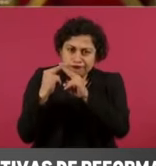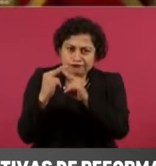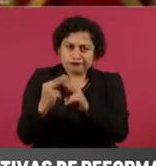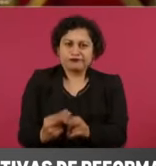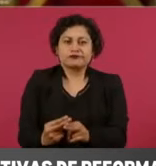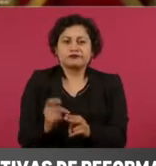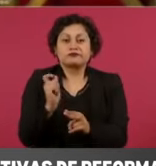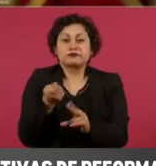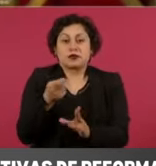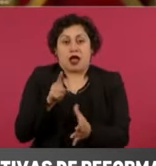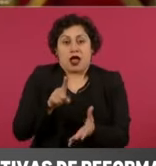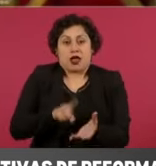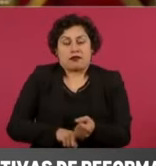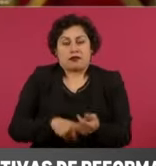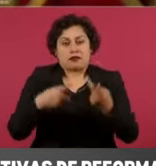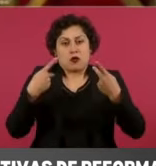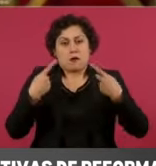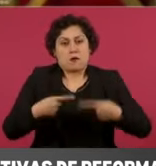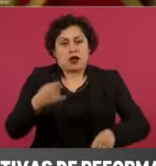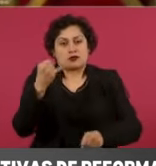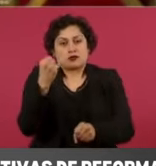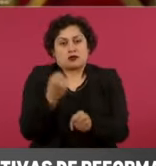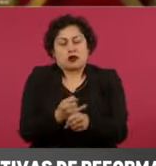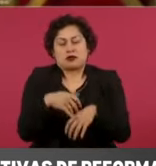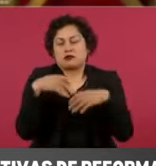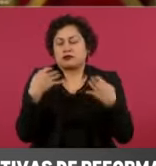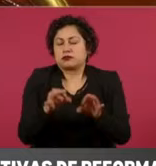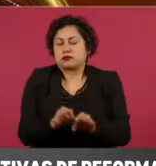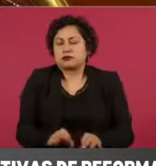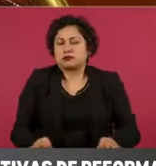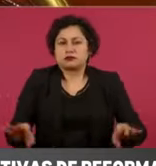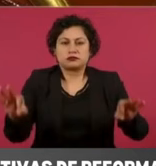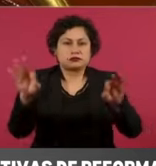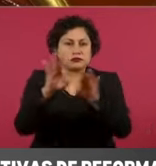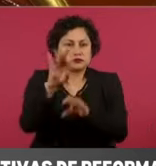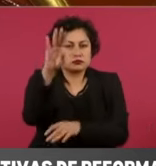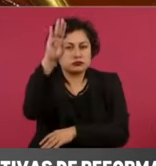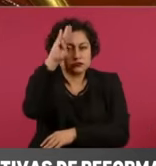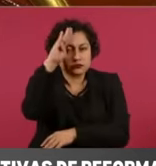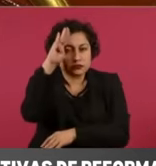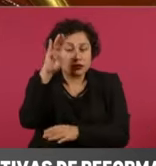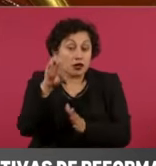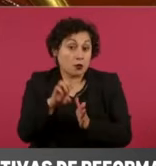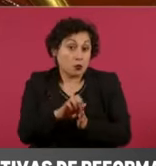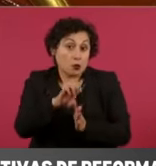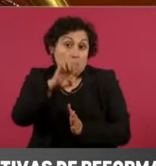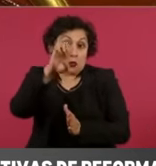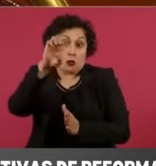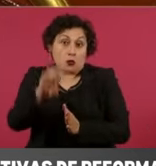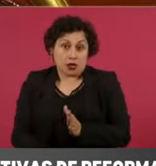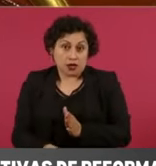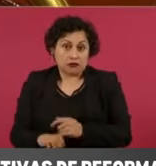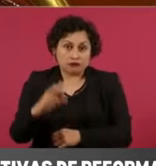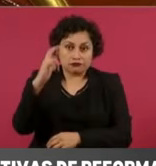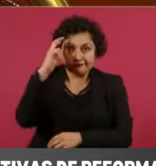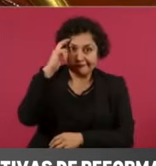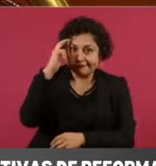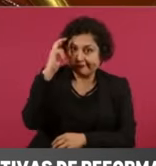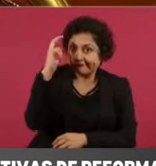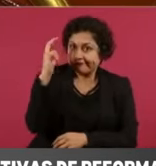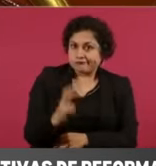ejemplares, como el padre de nuestra patria, el cura Miguel Hidalgo y